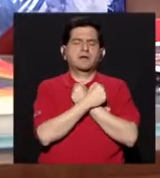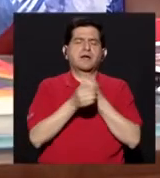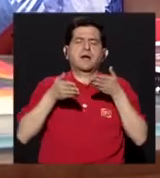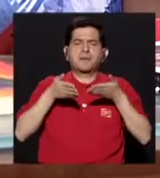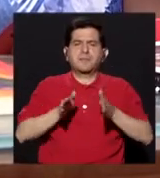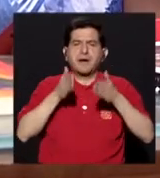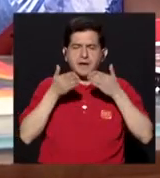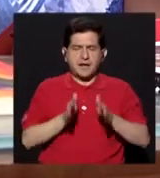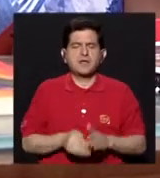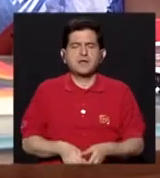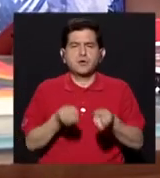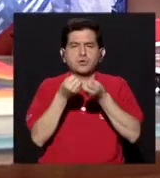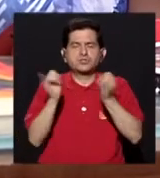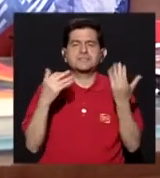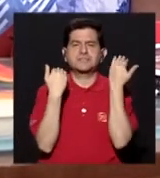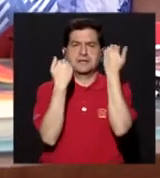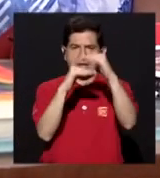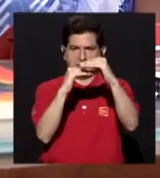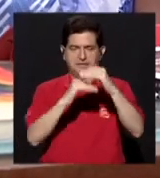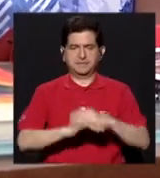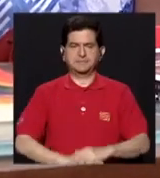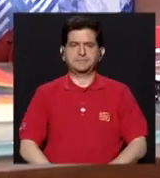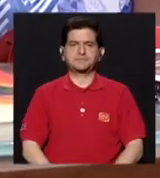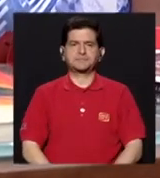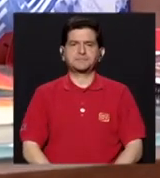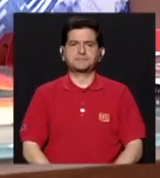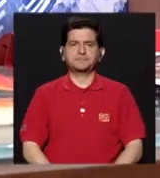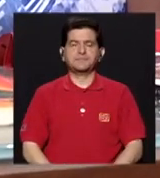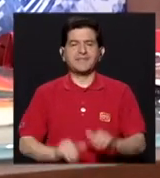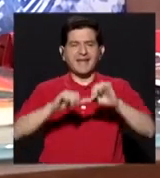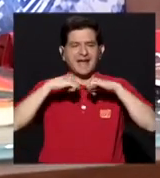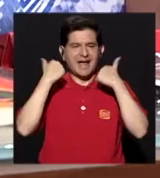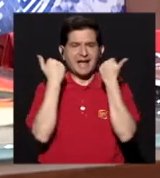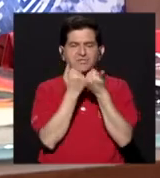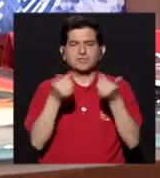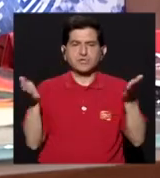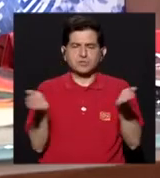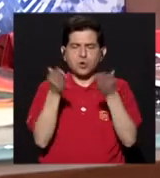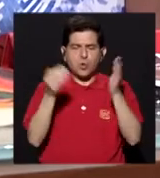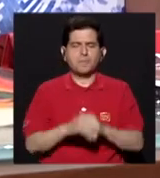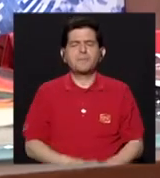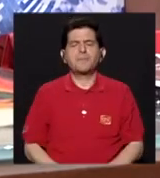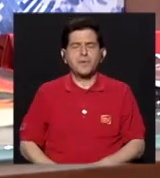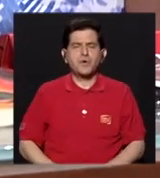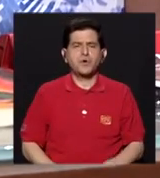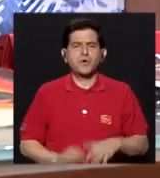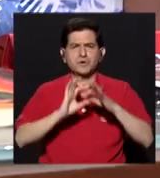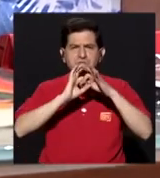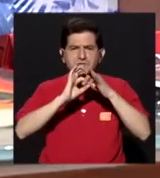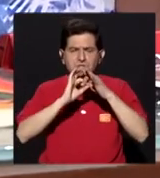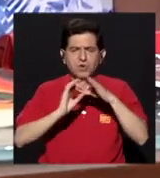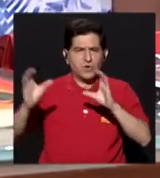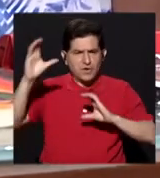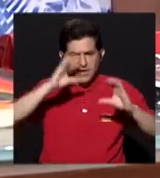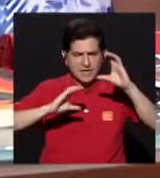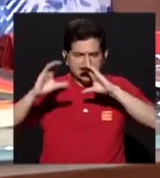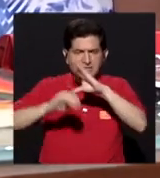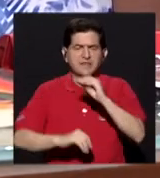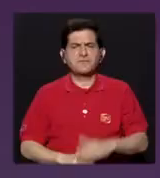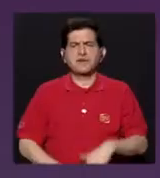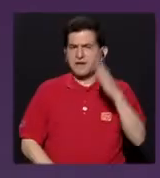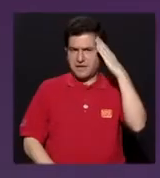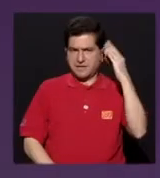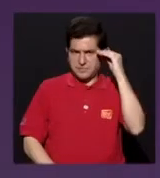hijas incondicionalmente. Claro. ¿Qué es la Asociación Pro Sexología Científica y Vivencial que usted fundó